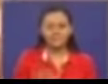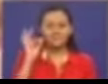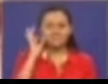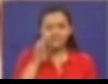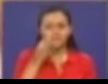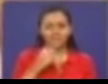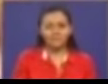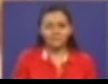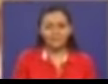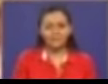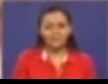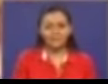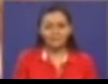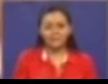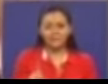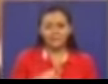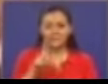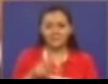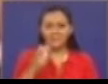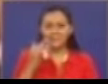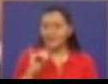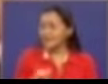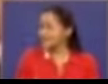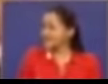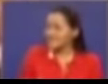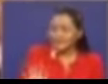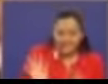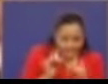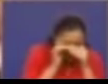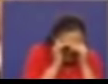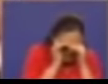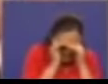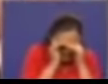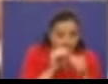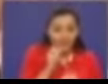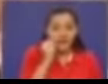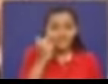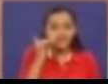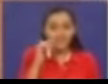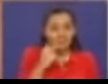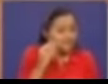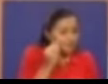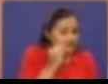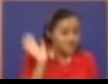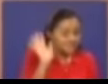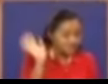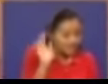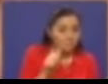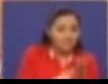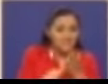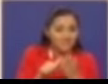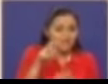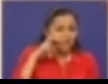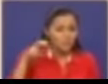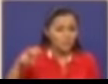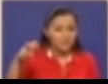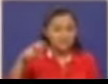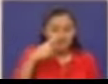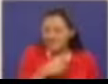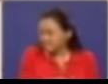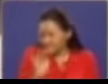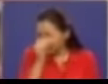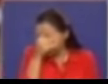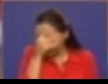Riquísimo. A nuestra directora del SRI no le gustan mucho los chontacuros. Tampoco a nuestra ministra de Turismo. Son riquísimos.